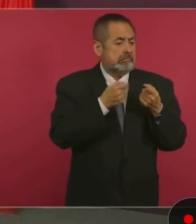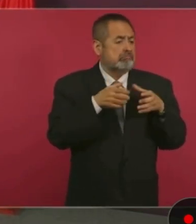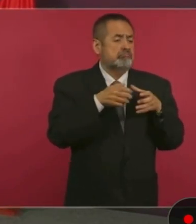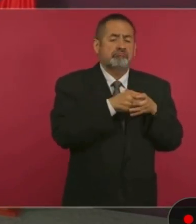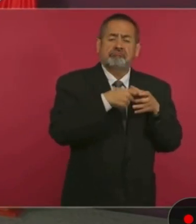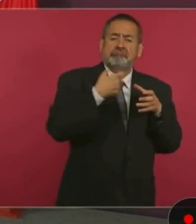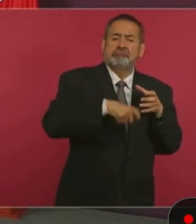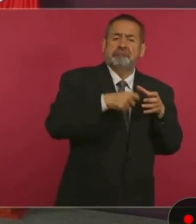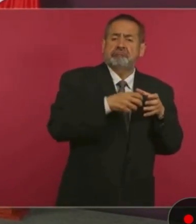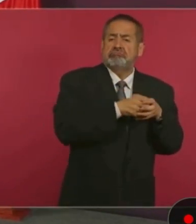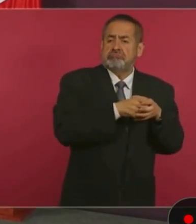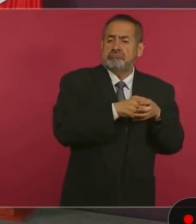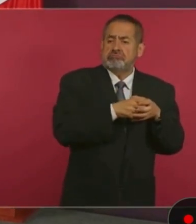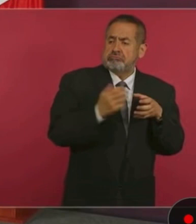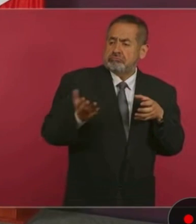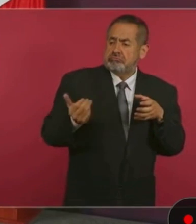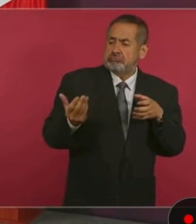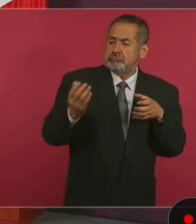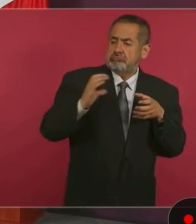y